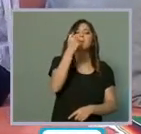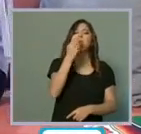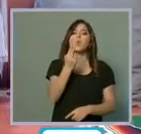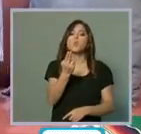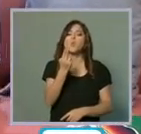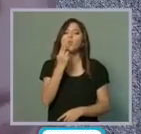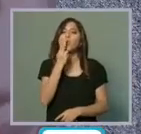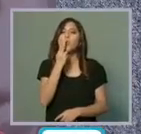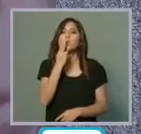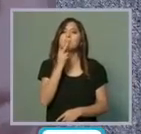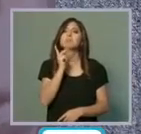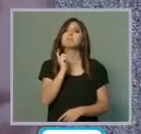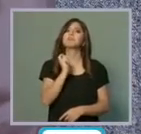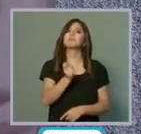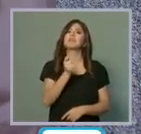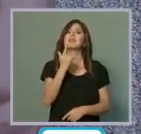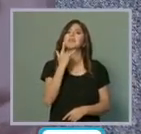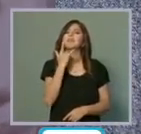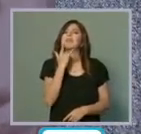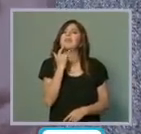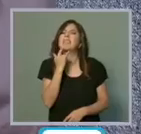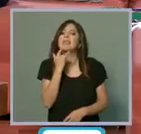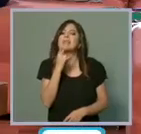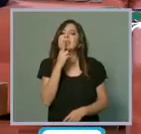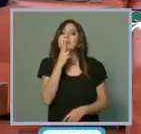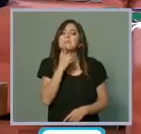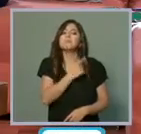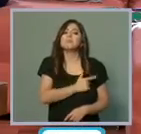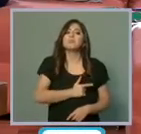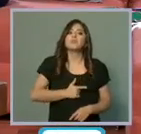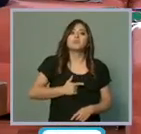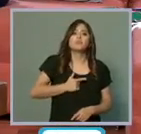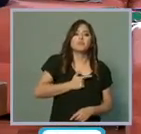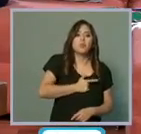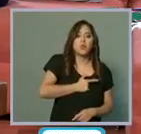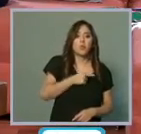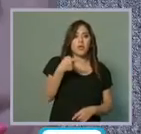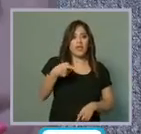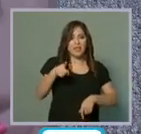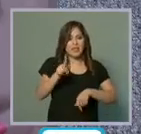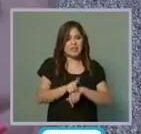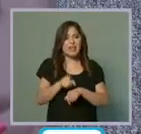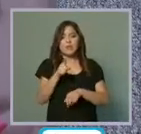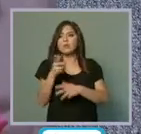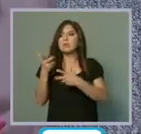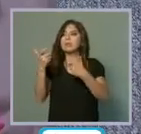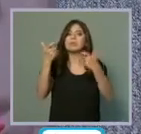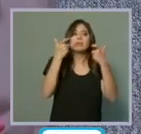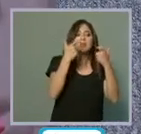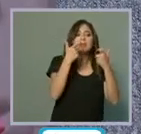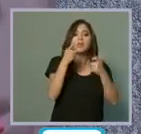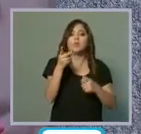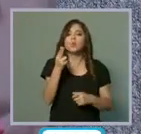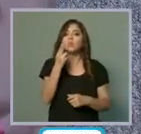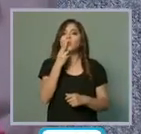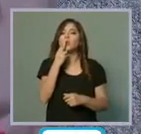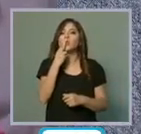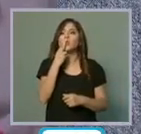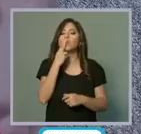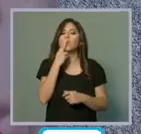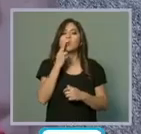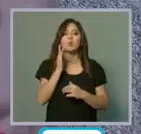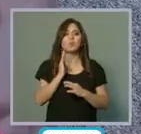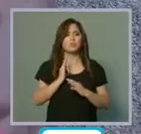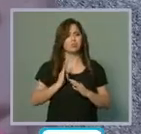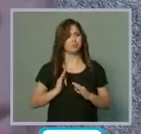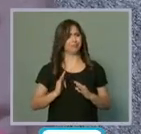gustó. Resulta que ese día estabas un poquito tenso y la fumada Te te relaja. relajó. Y si tú encuentras esta como la